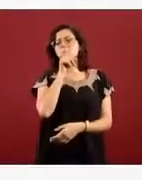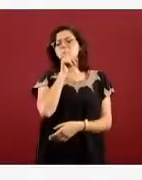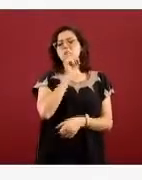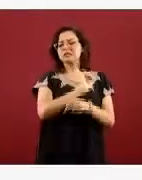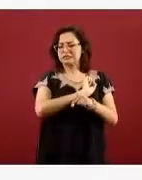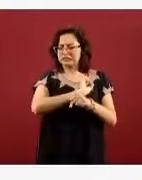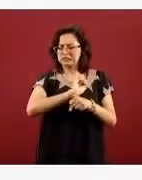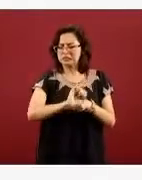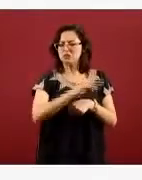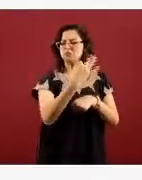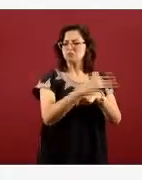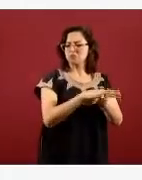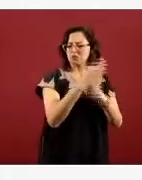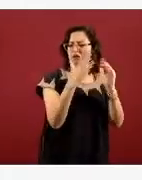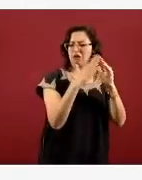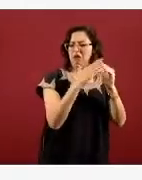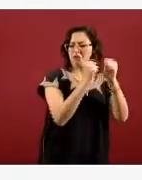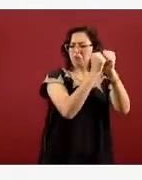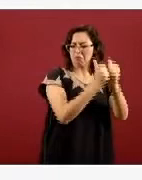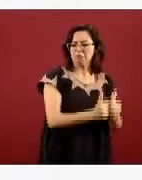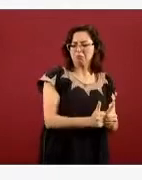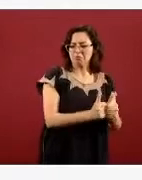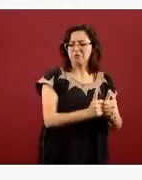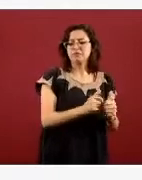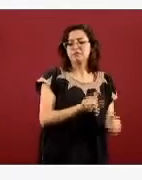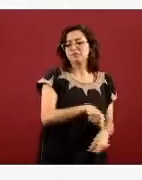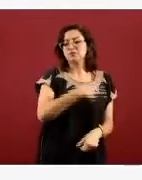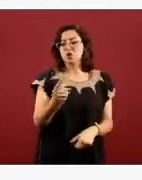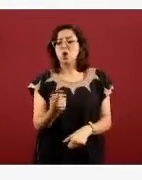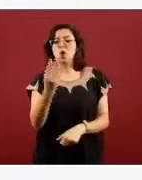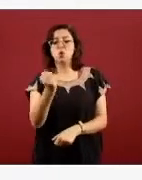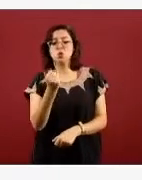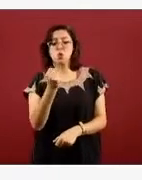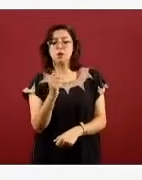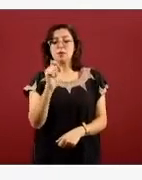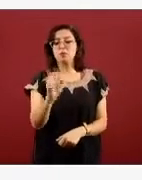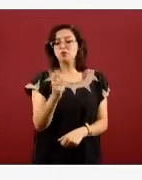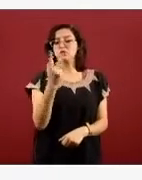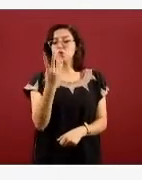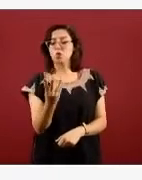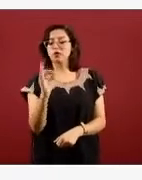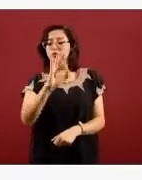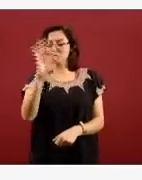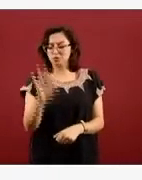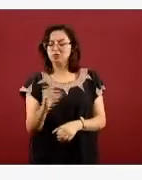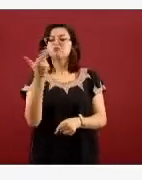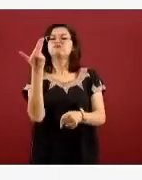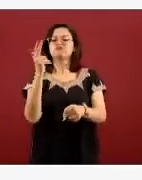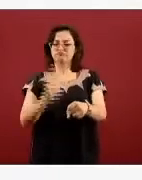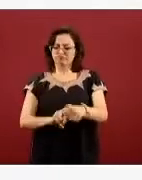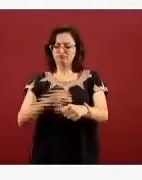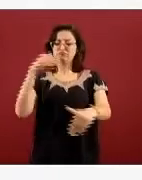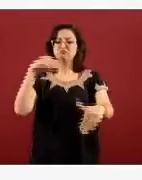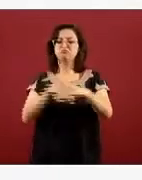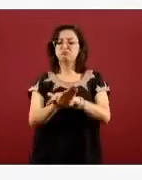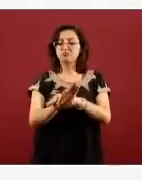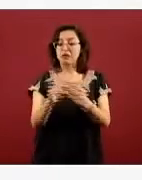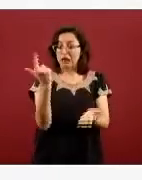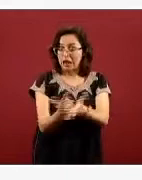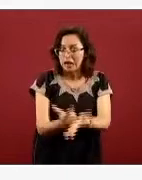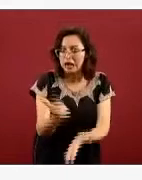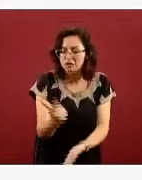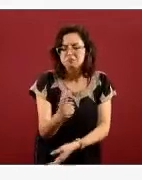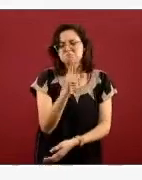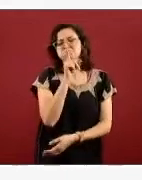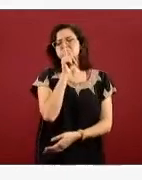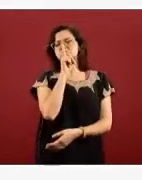Sin embargo, un 9.4% tuvo que ser hospitalizado, pero en condición estable, en condición,